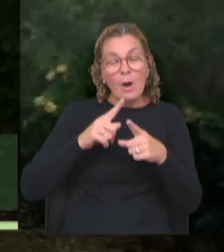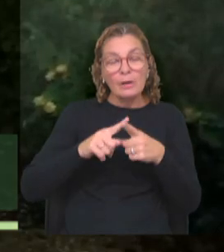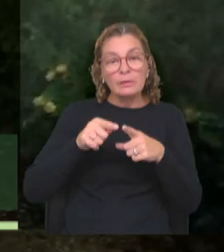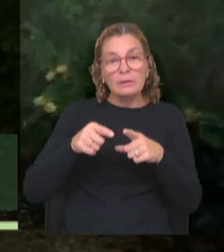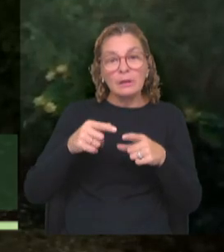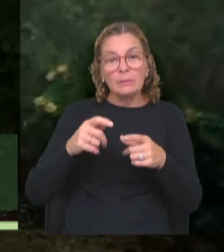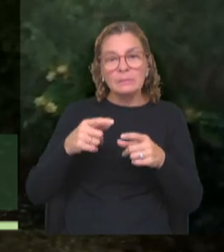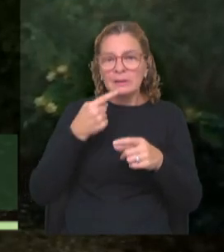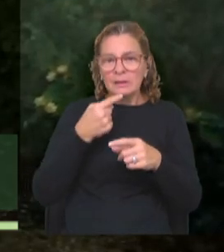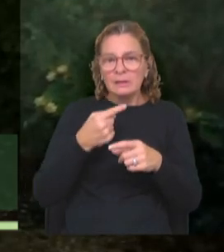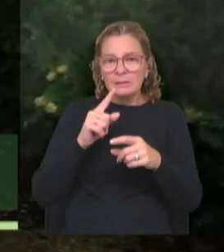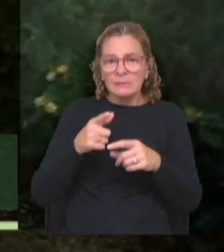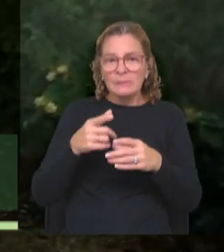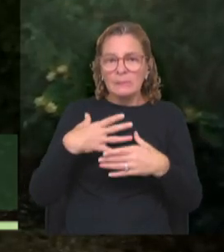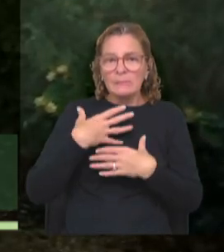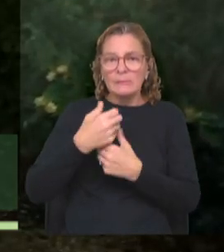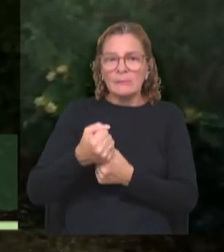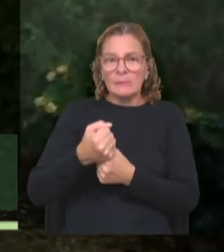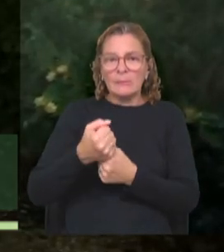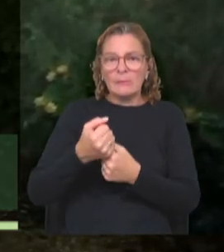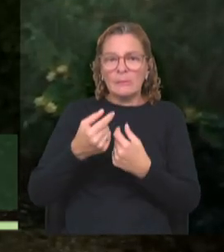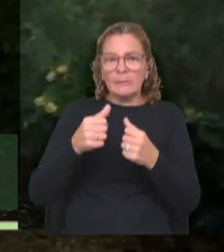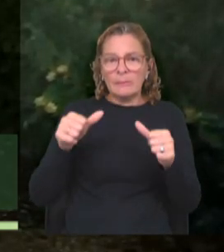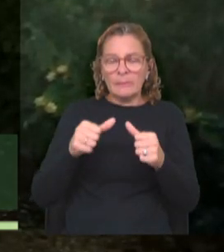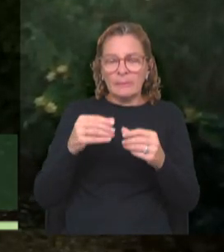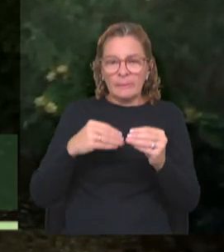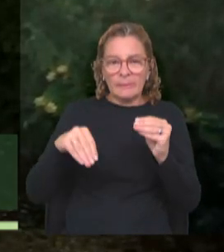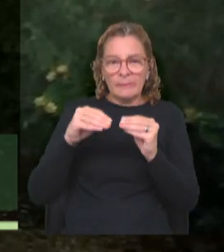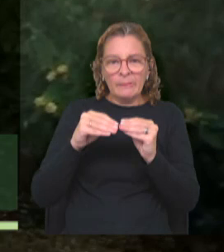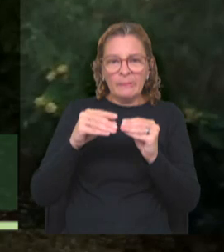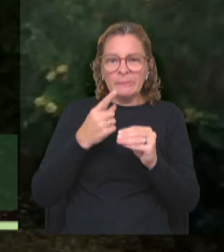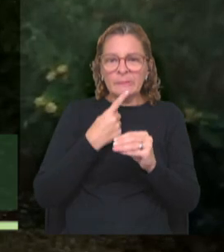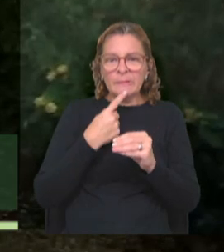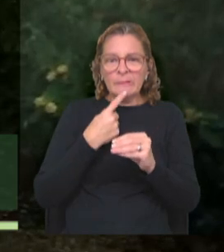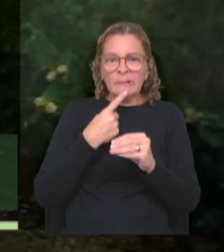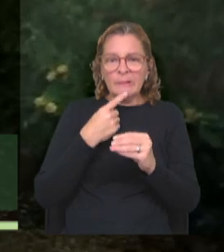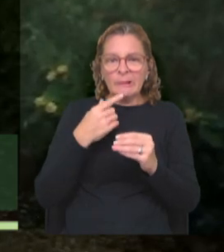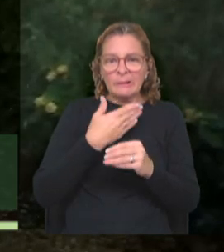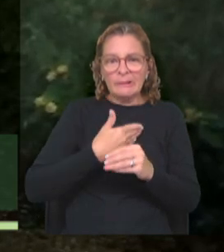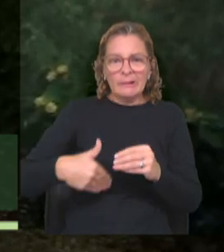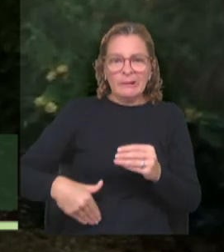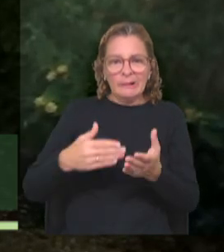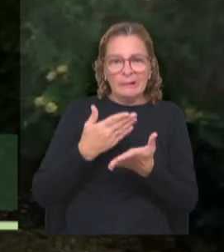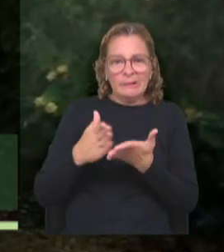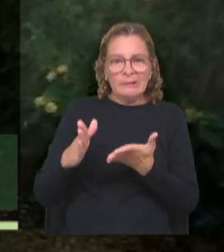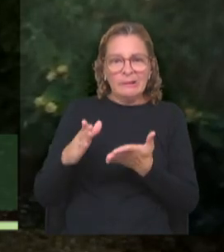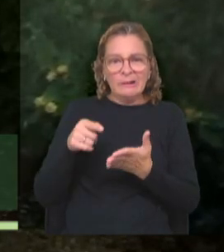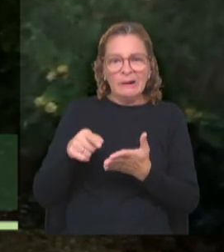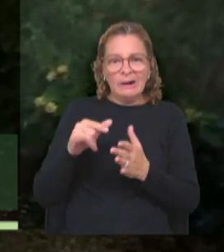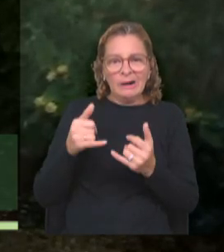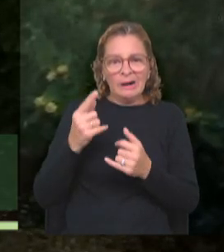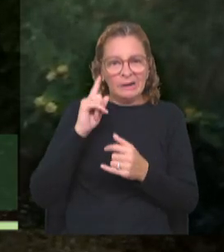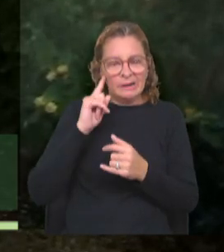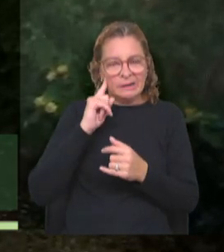cosas, la cooperación para diseñar e implementar políticas de Estado. Dejando esto de lado, que ya